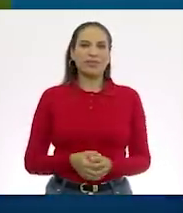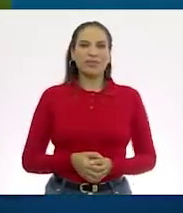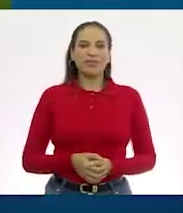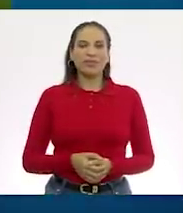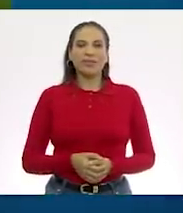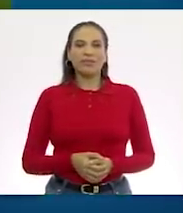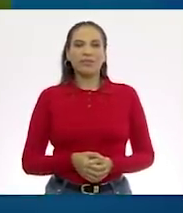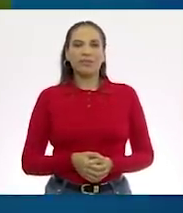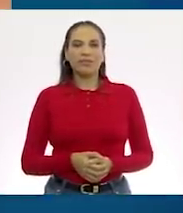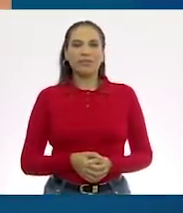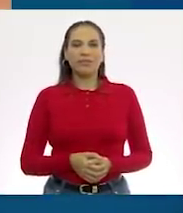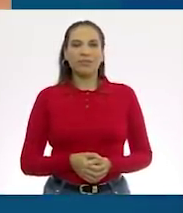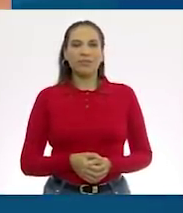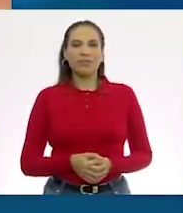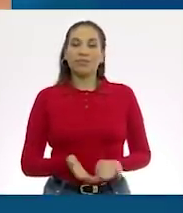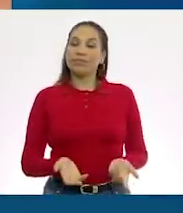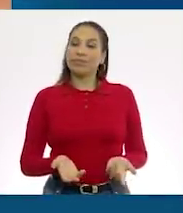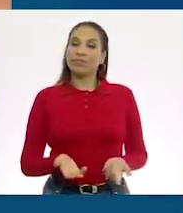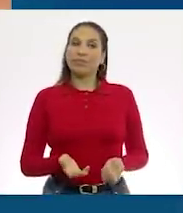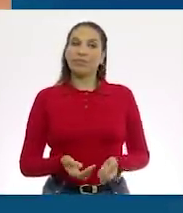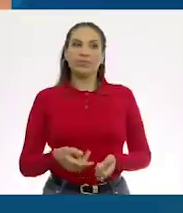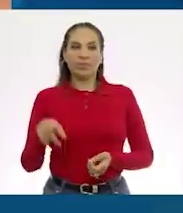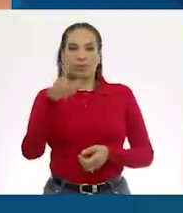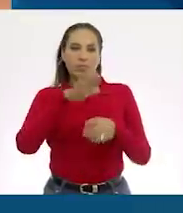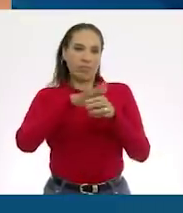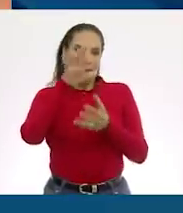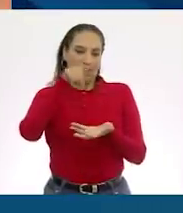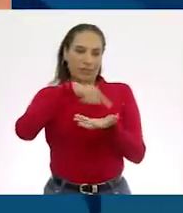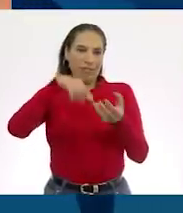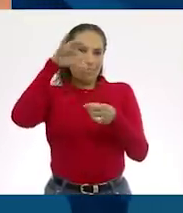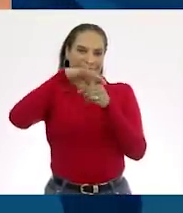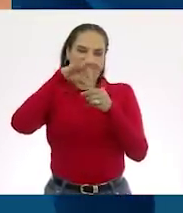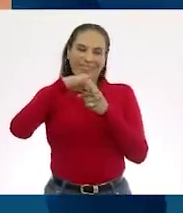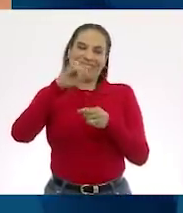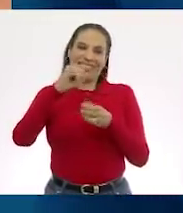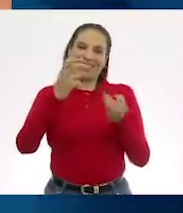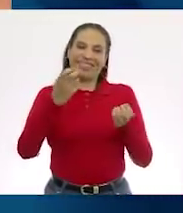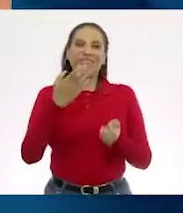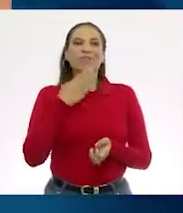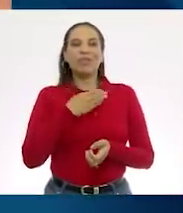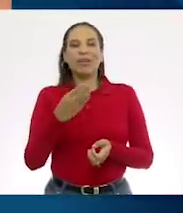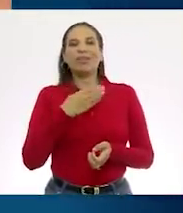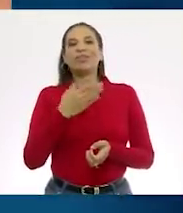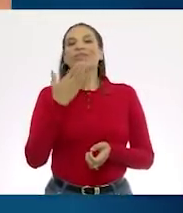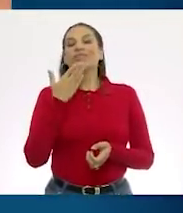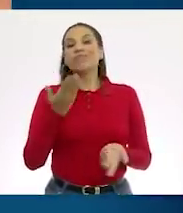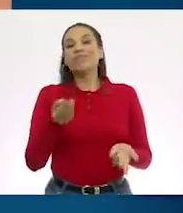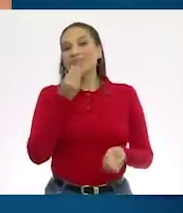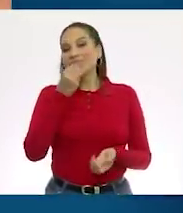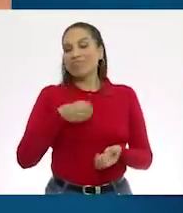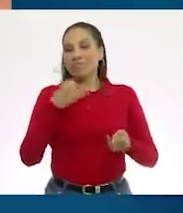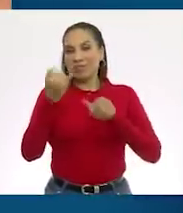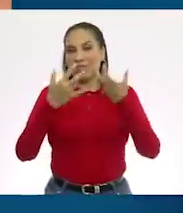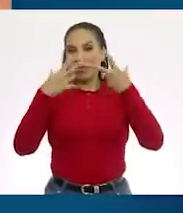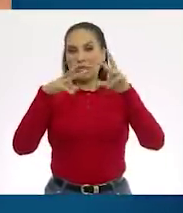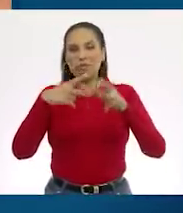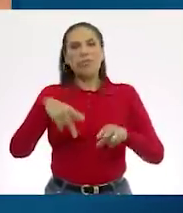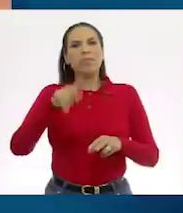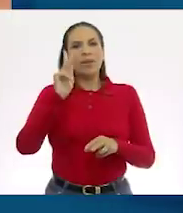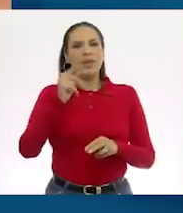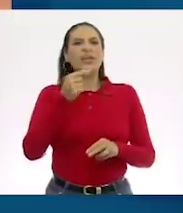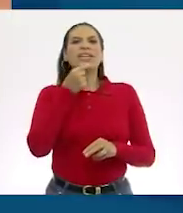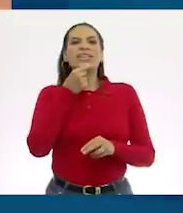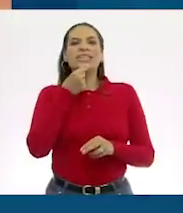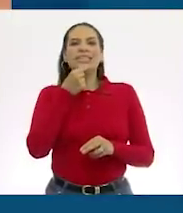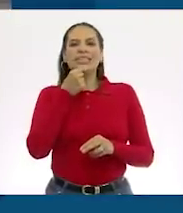Pues entonces, ¡somos mayoría! ¡Sí! Bueno, bueno. Pues entonces jugamos boli, pero niños